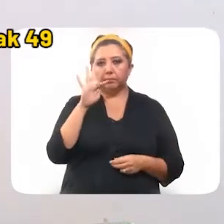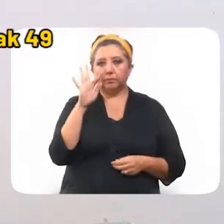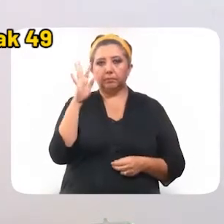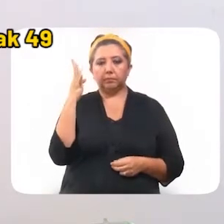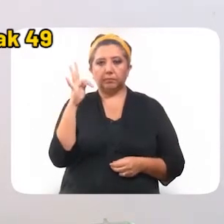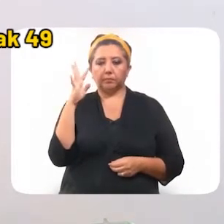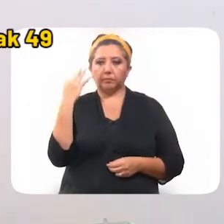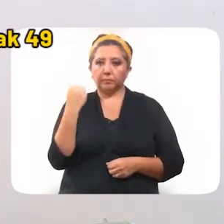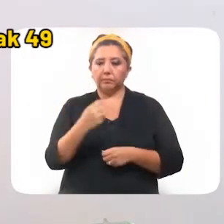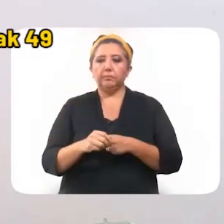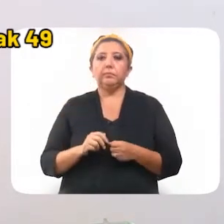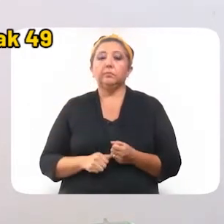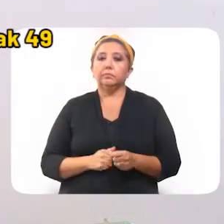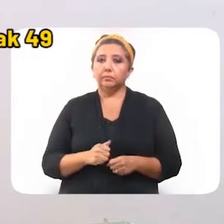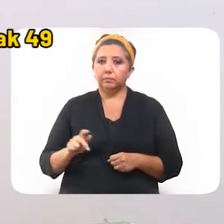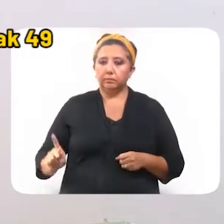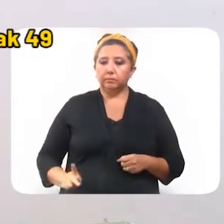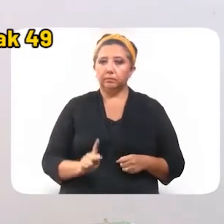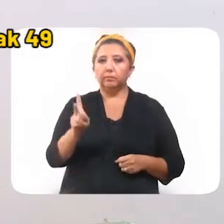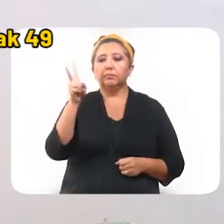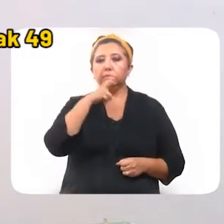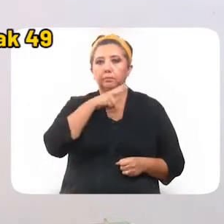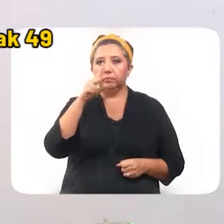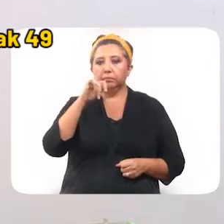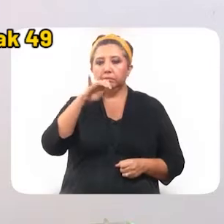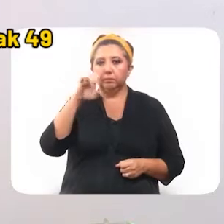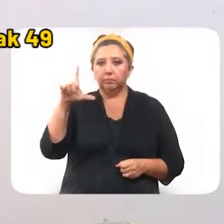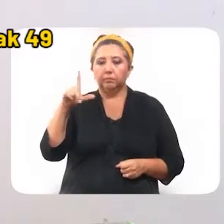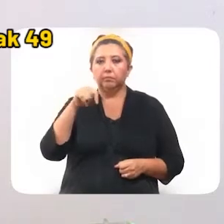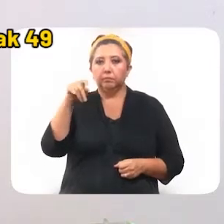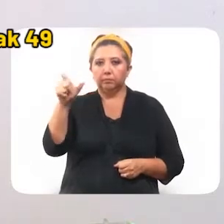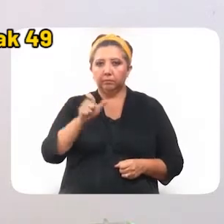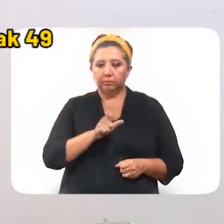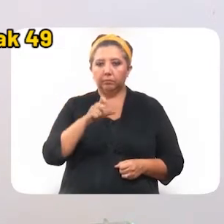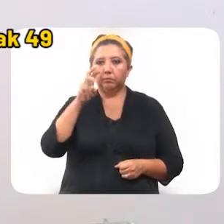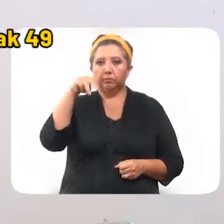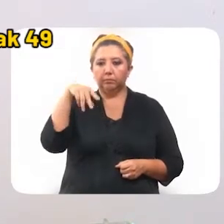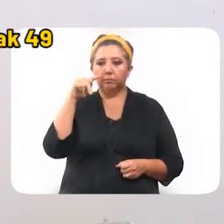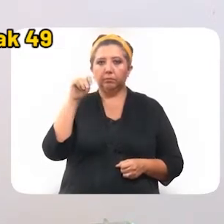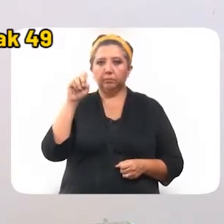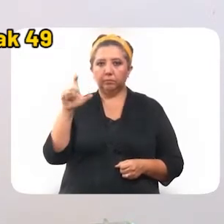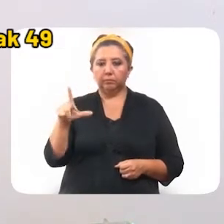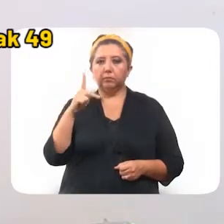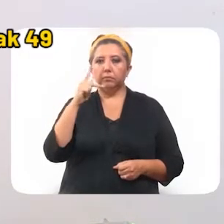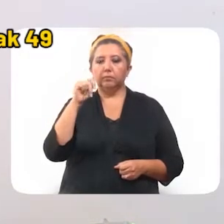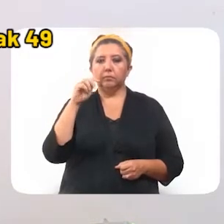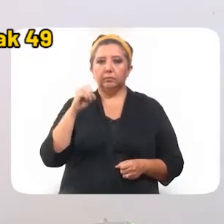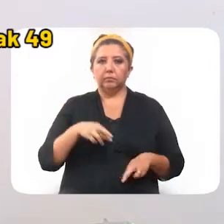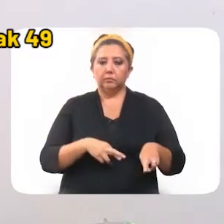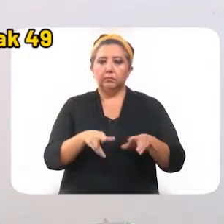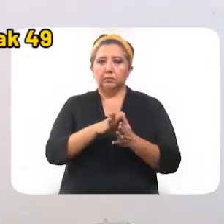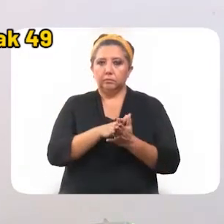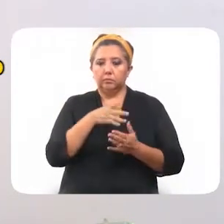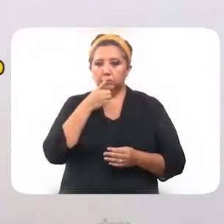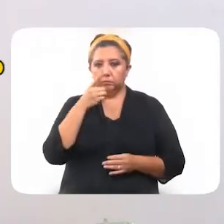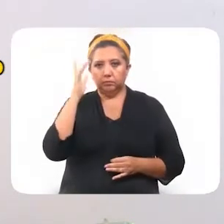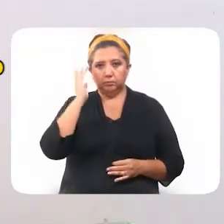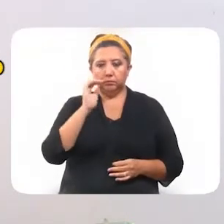40 a 49 años en los municipios de Valladolid, Ticul, Tecash, Motul, Peto, Río Lagartos y San